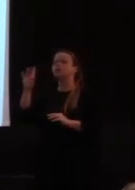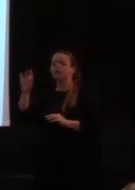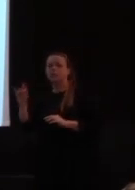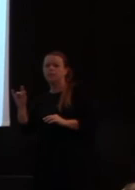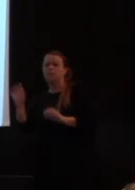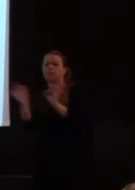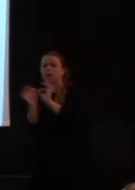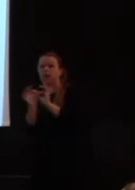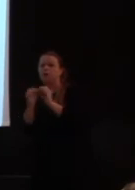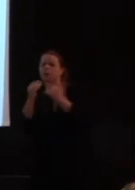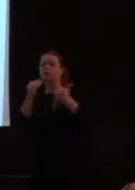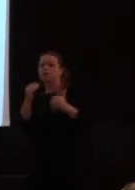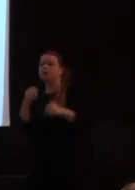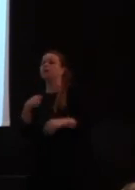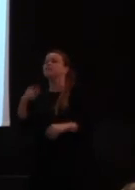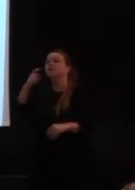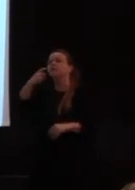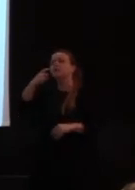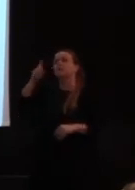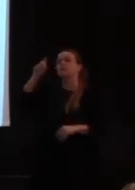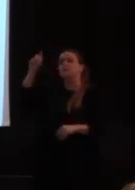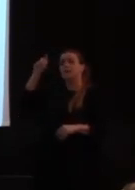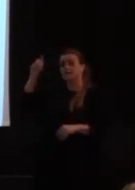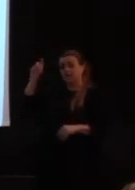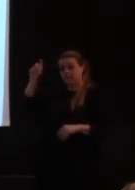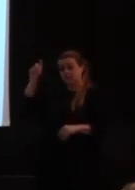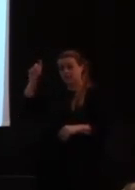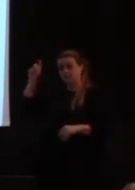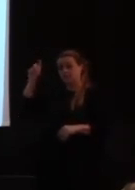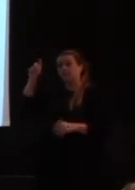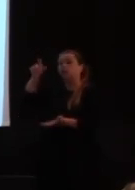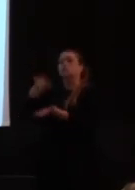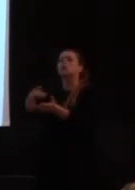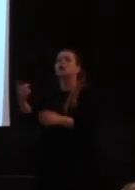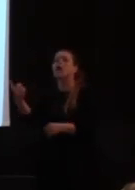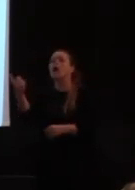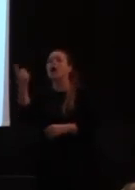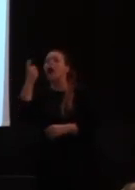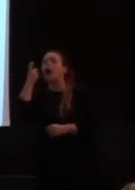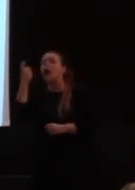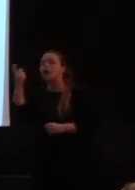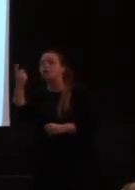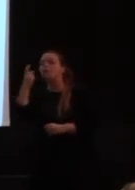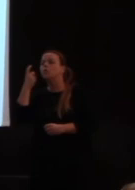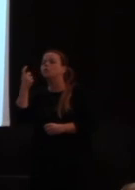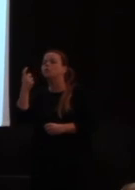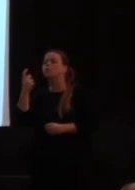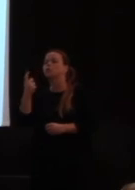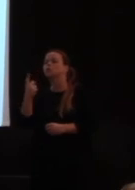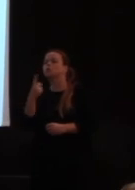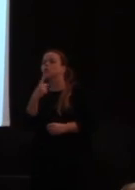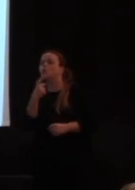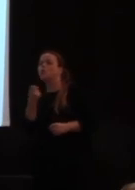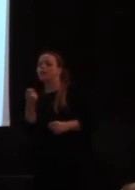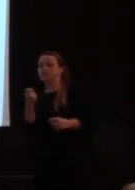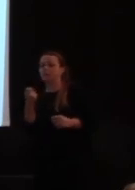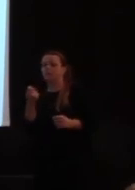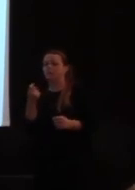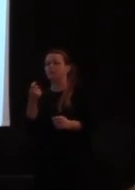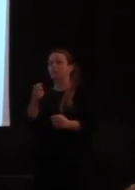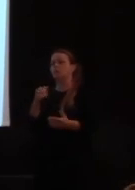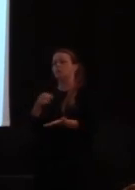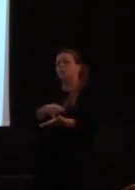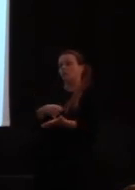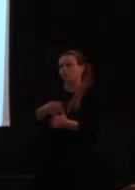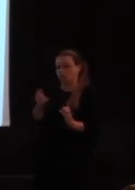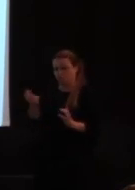La maestra, la profesora aquí, tiene un alumno que es bastante, estos alumnos que tenemos en clase, que le cuesta un poco más, porque estamos más poquitos de la